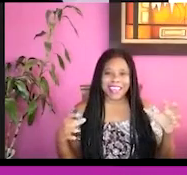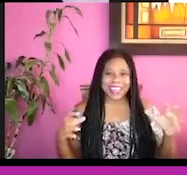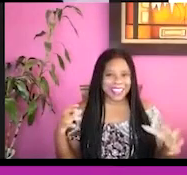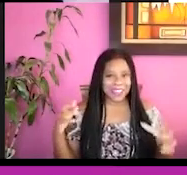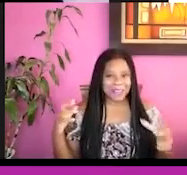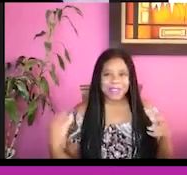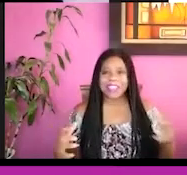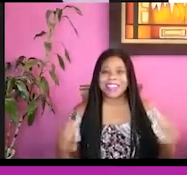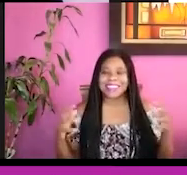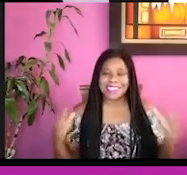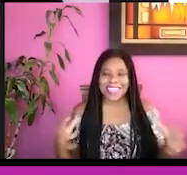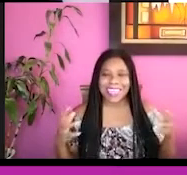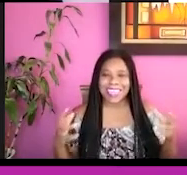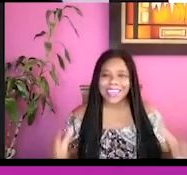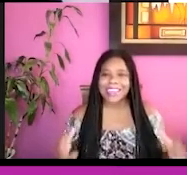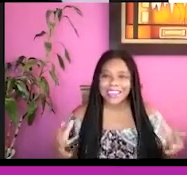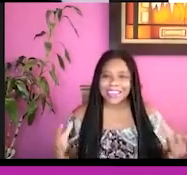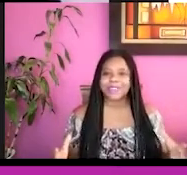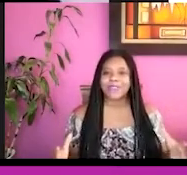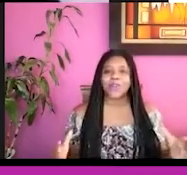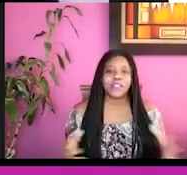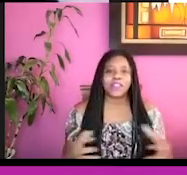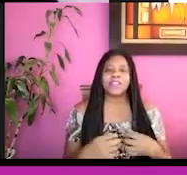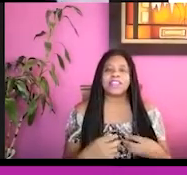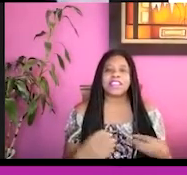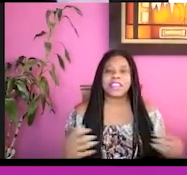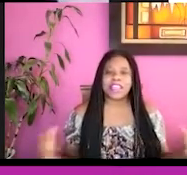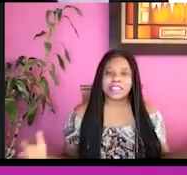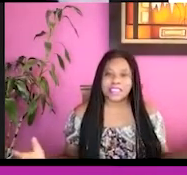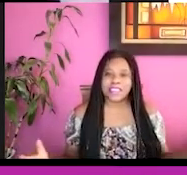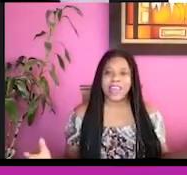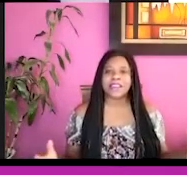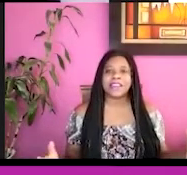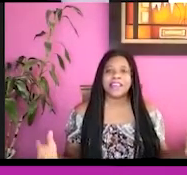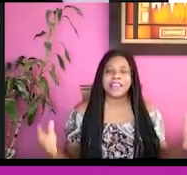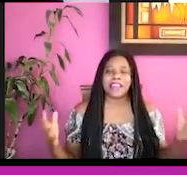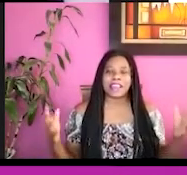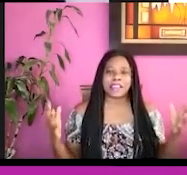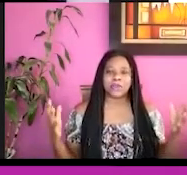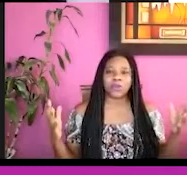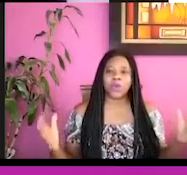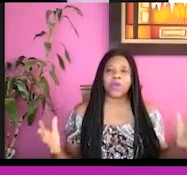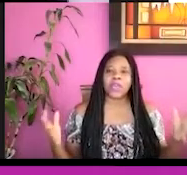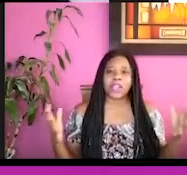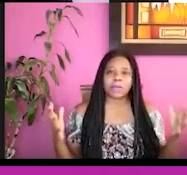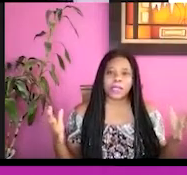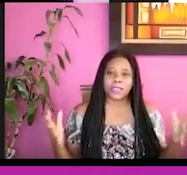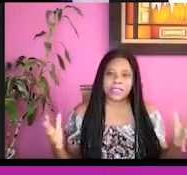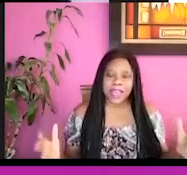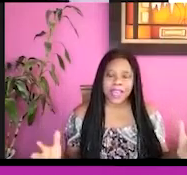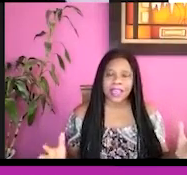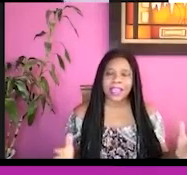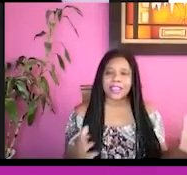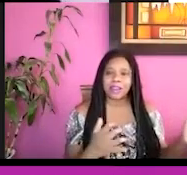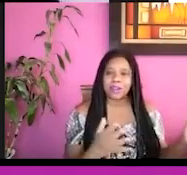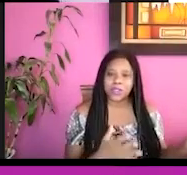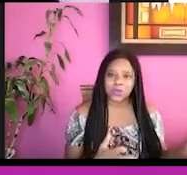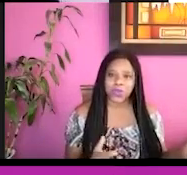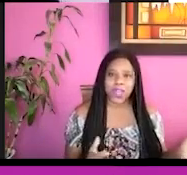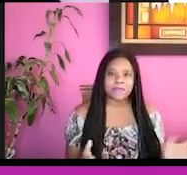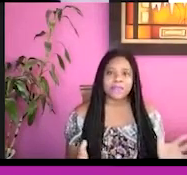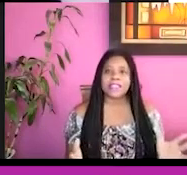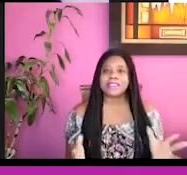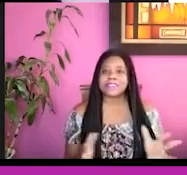circunstancias, a que íbamos a tener este gran reto de digitalizar todo el aprendizaje de